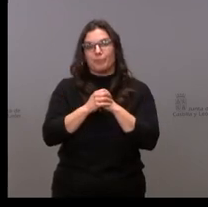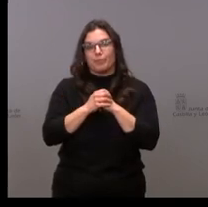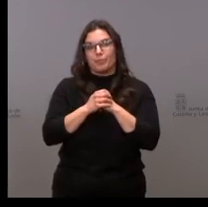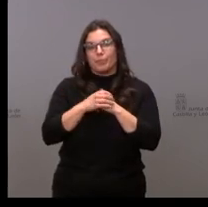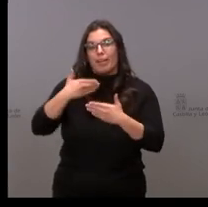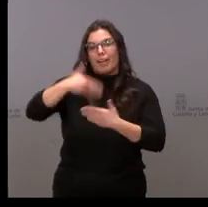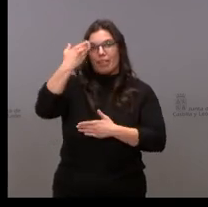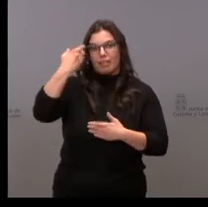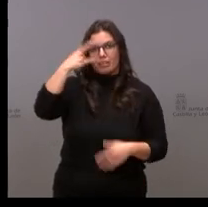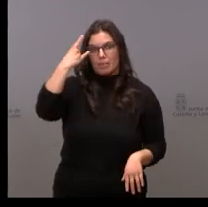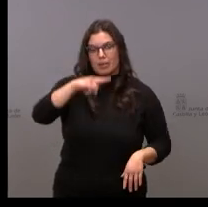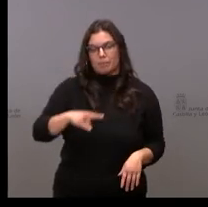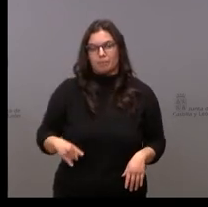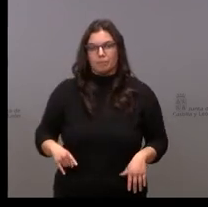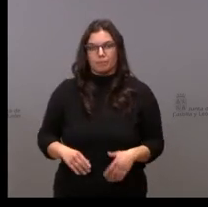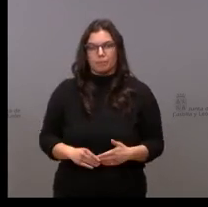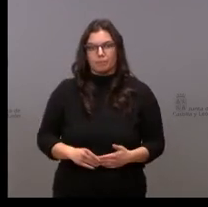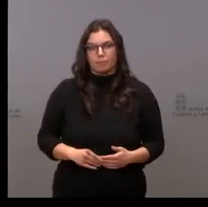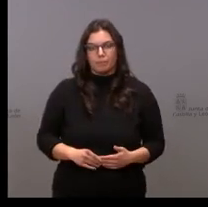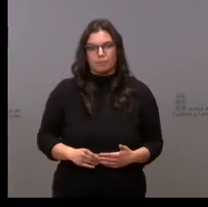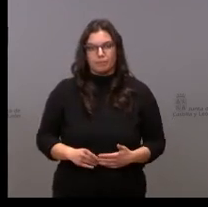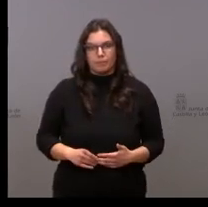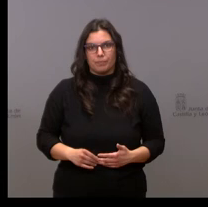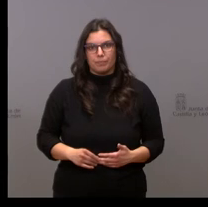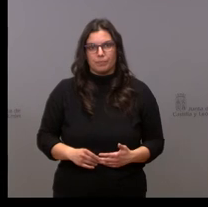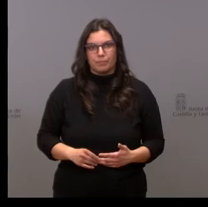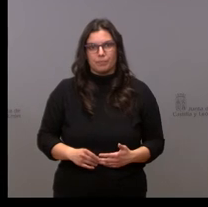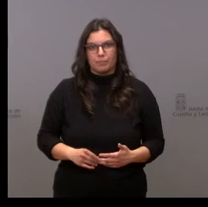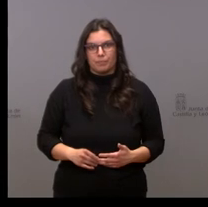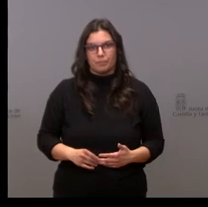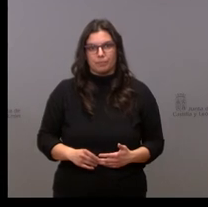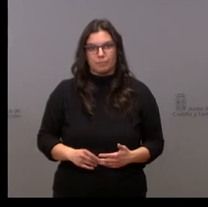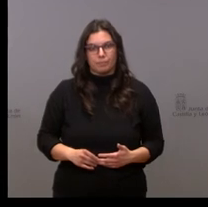gaceta de salamanca y tenemos en la gaceta de salamanca